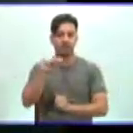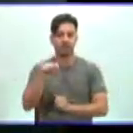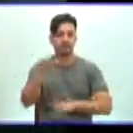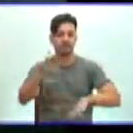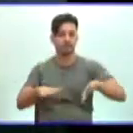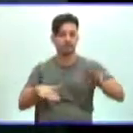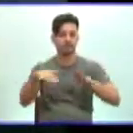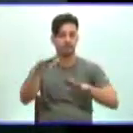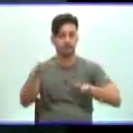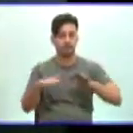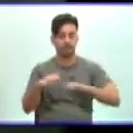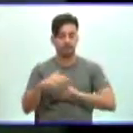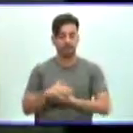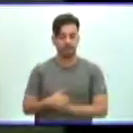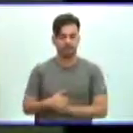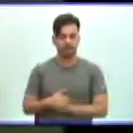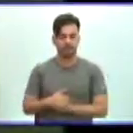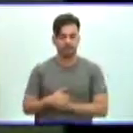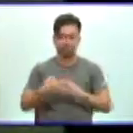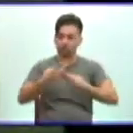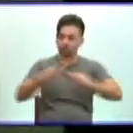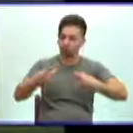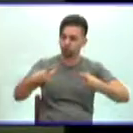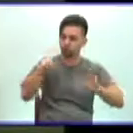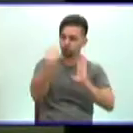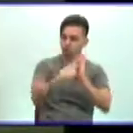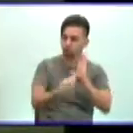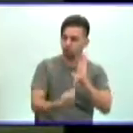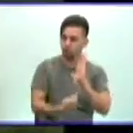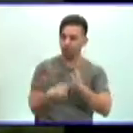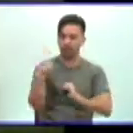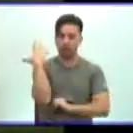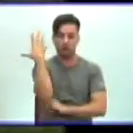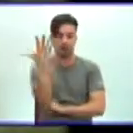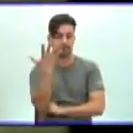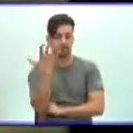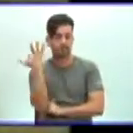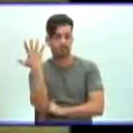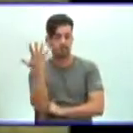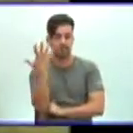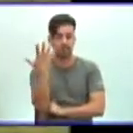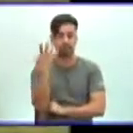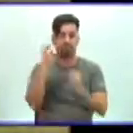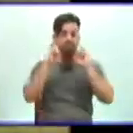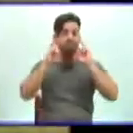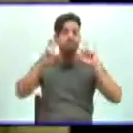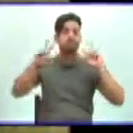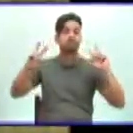como la topografía, los suelos, el clima y los seres vivos.